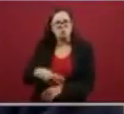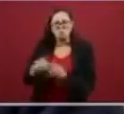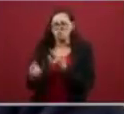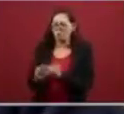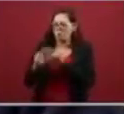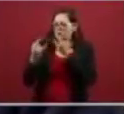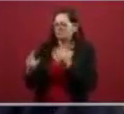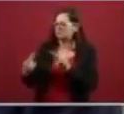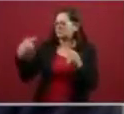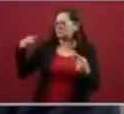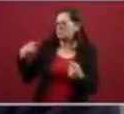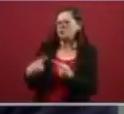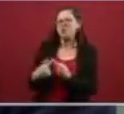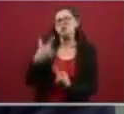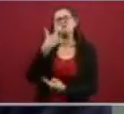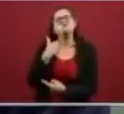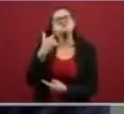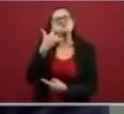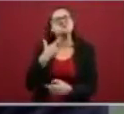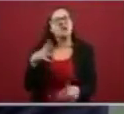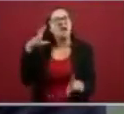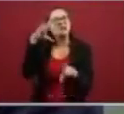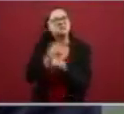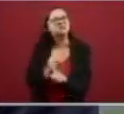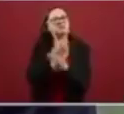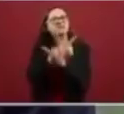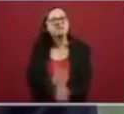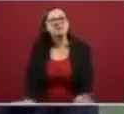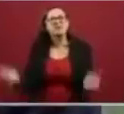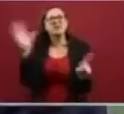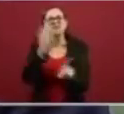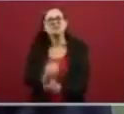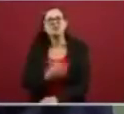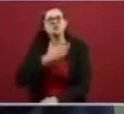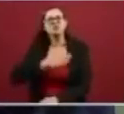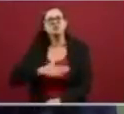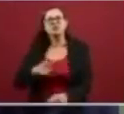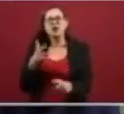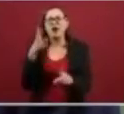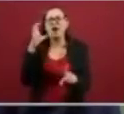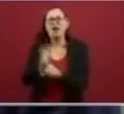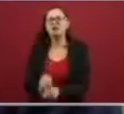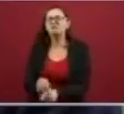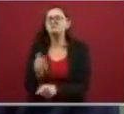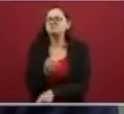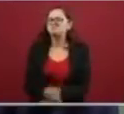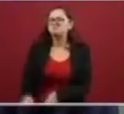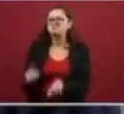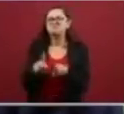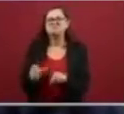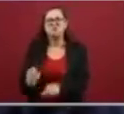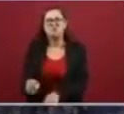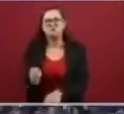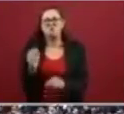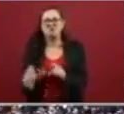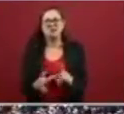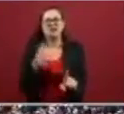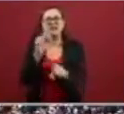luchar por la libertad, por la justicia, por la democracia y por la soberanía de la